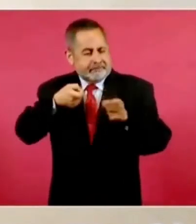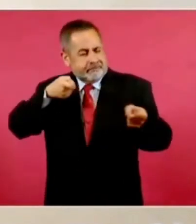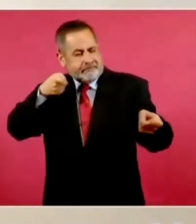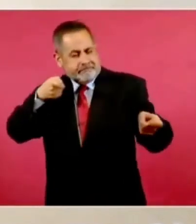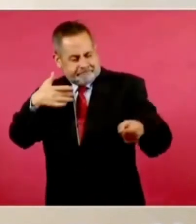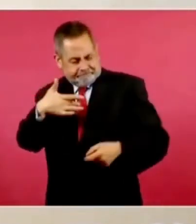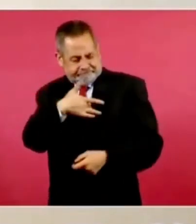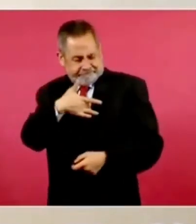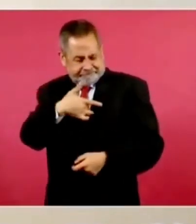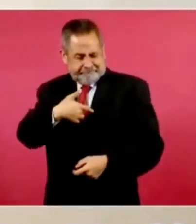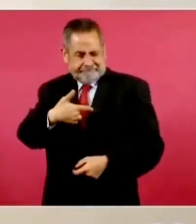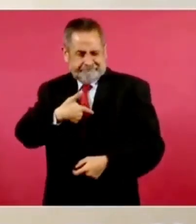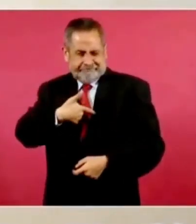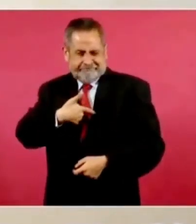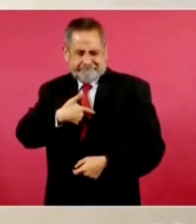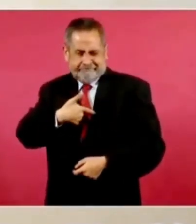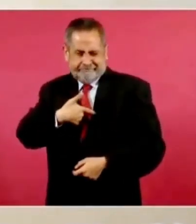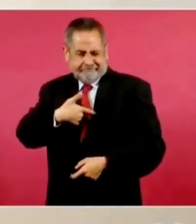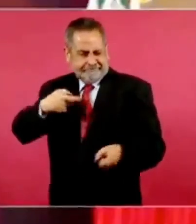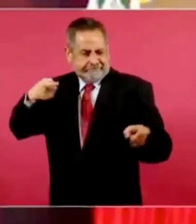el corazón.